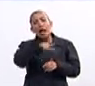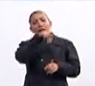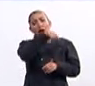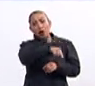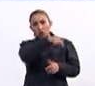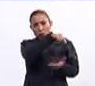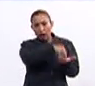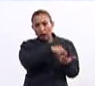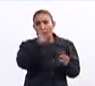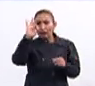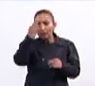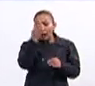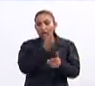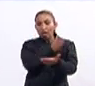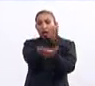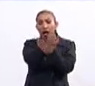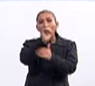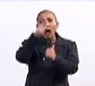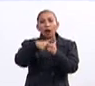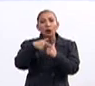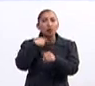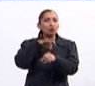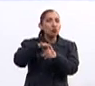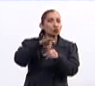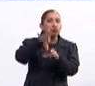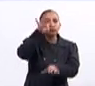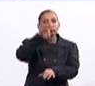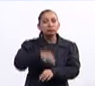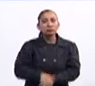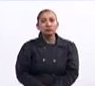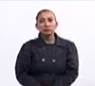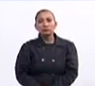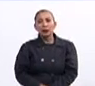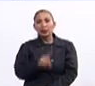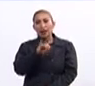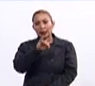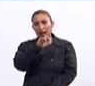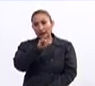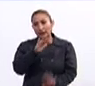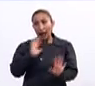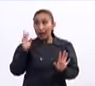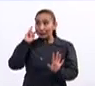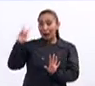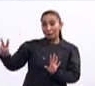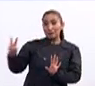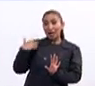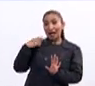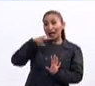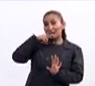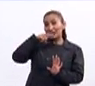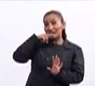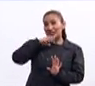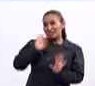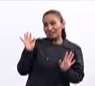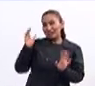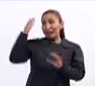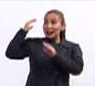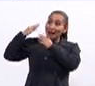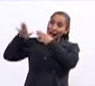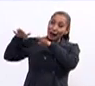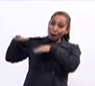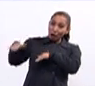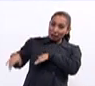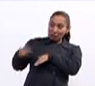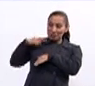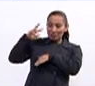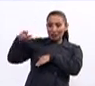o local interviene en alguna elección? Vemos que Daniela pues ya está en pleno mood navideño. Ya son